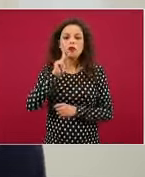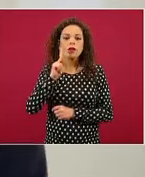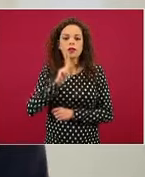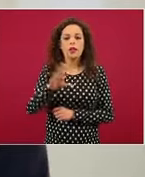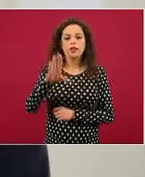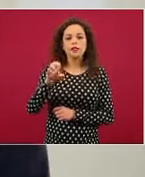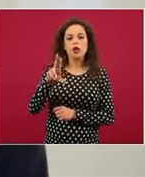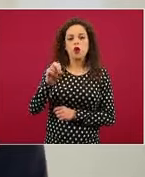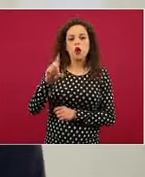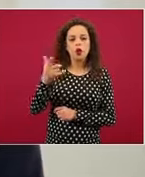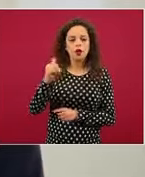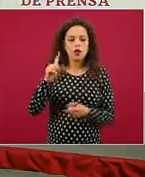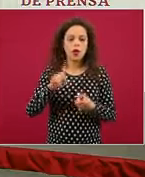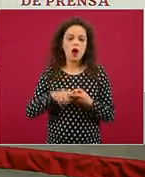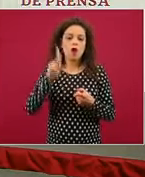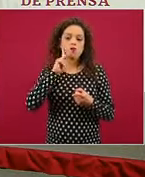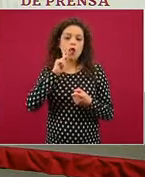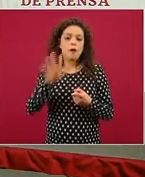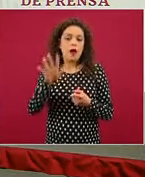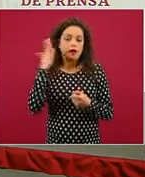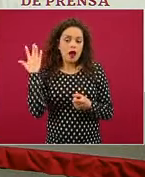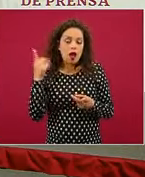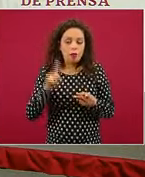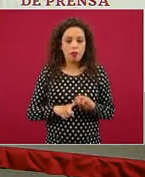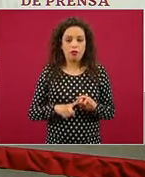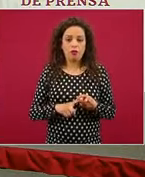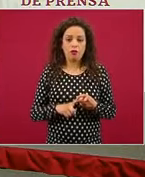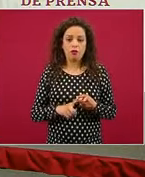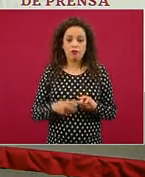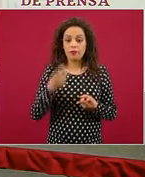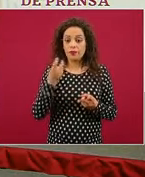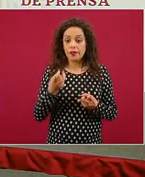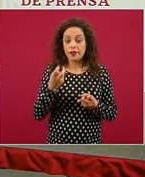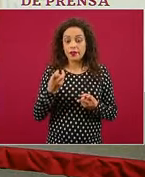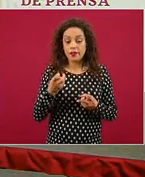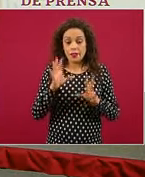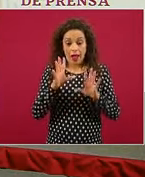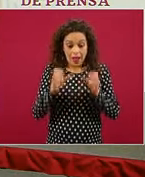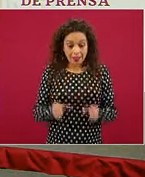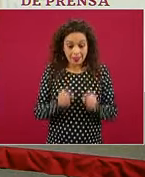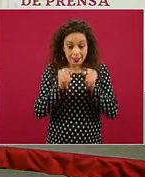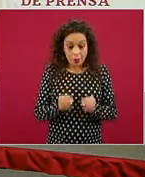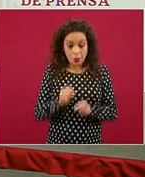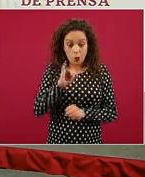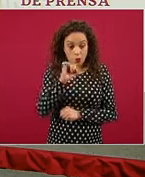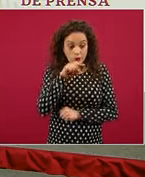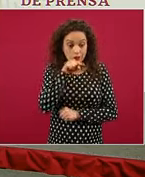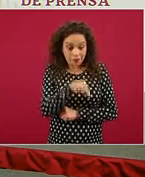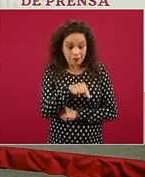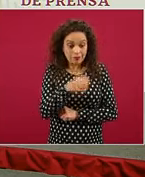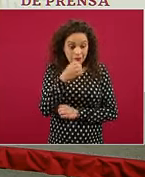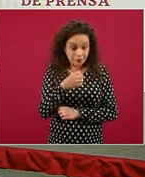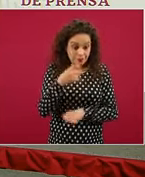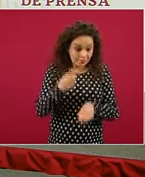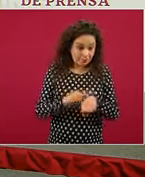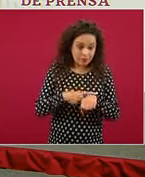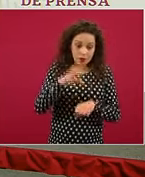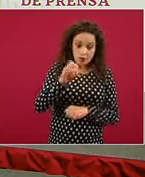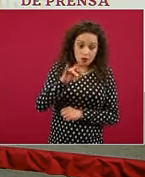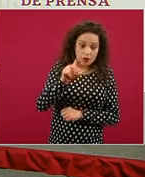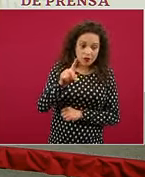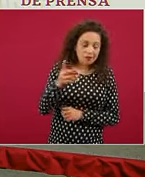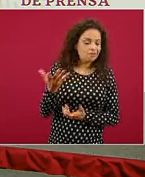serología, pruebas rápidas, lo cual para efectos entonces de tener la seguridad de que era un caso confirmado de COVID no